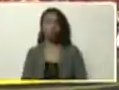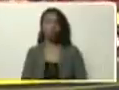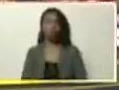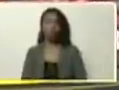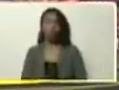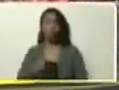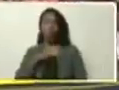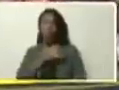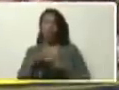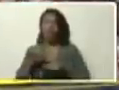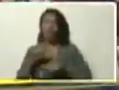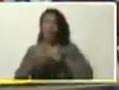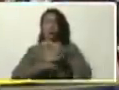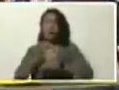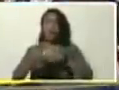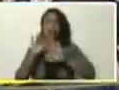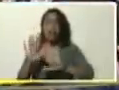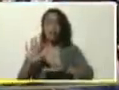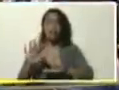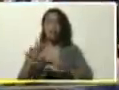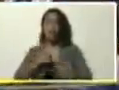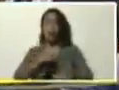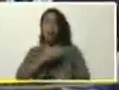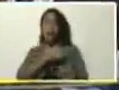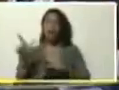Estoy listo para hacerlo. Listo.